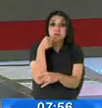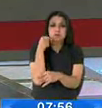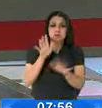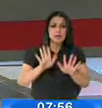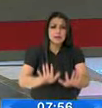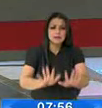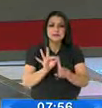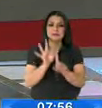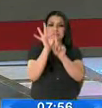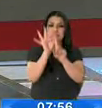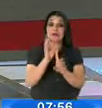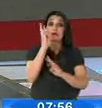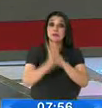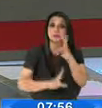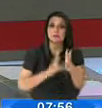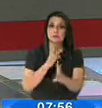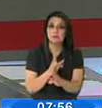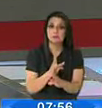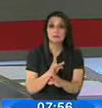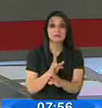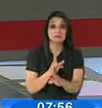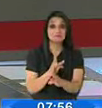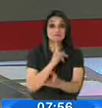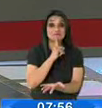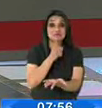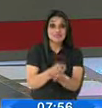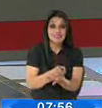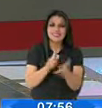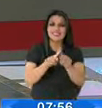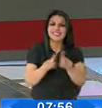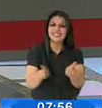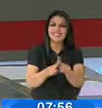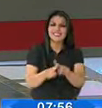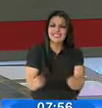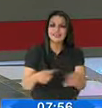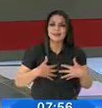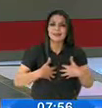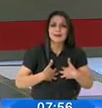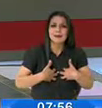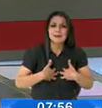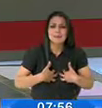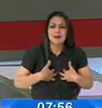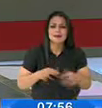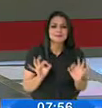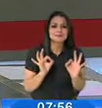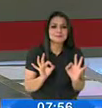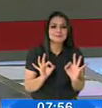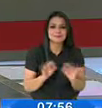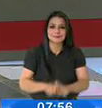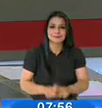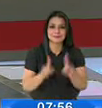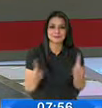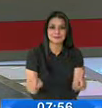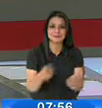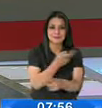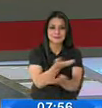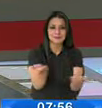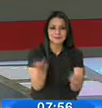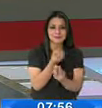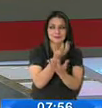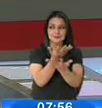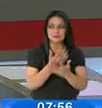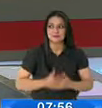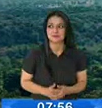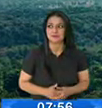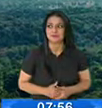características únicas en el mundo. Y es un hogar, déjenme decirles, vecinos, de unas especies extraordinarias. Esto para que usted no se lo pierda.